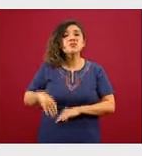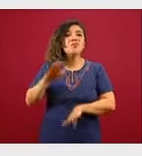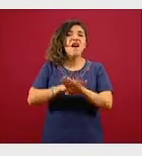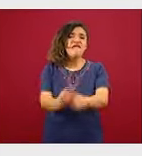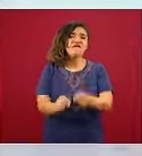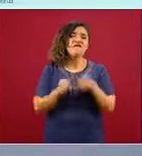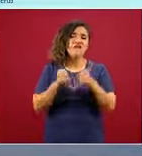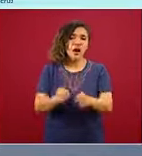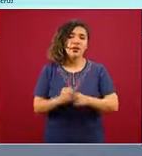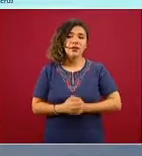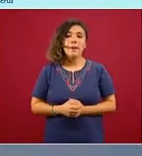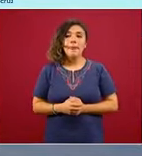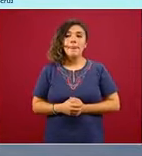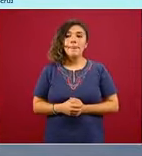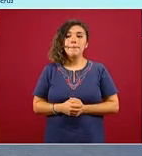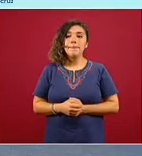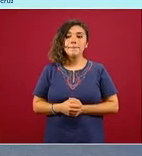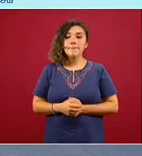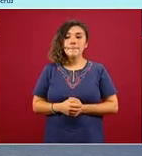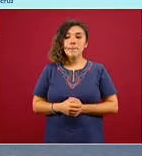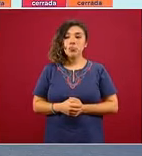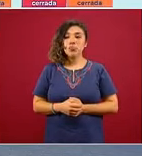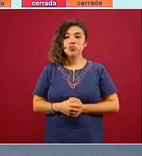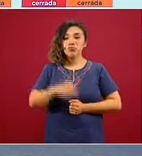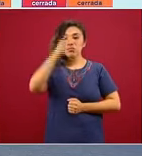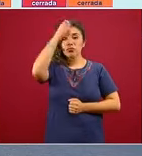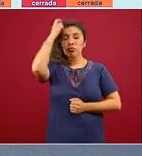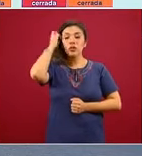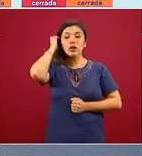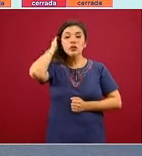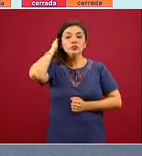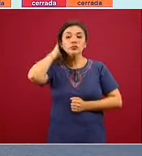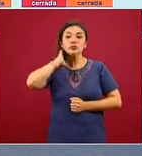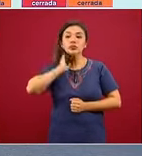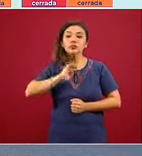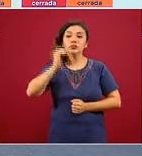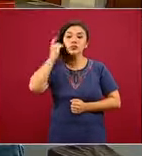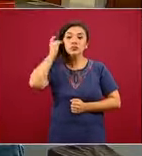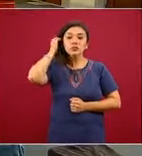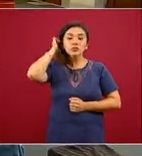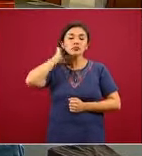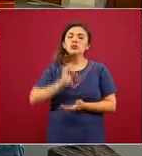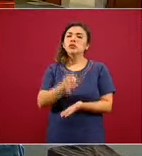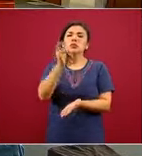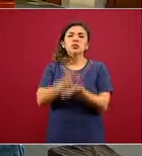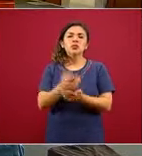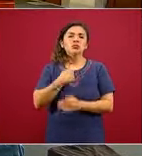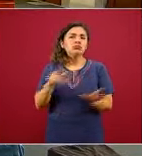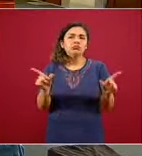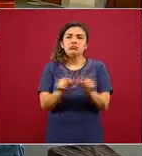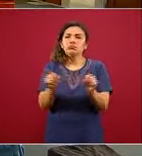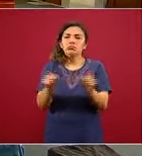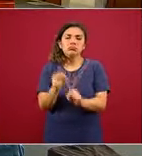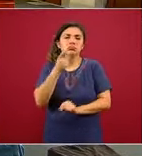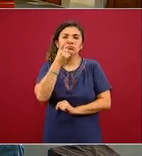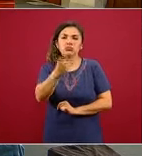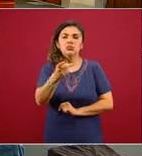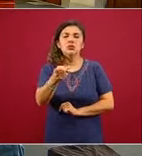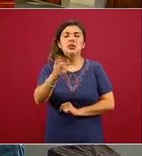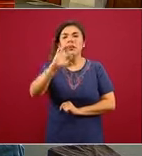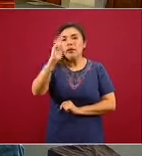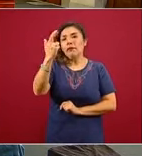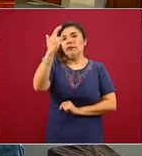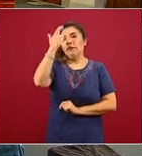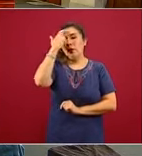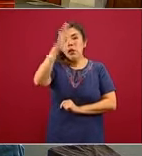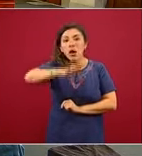intensidad. Veamos la siguiente diapositiva. Bien, aquí solamente queremos rápidamente